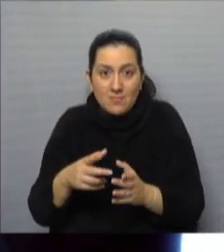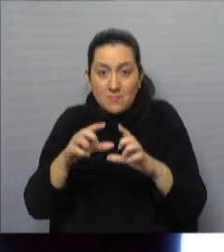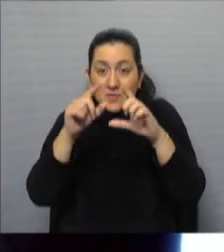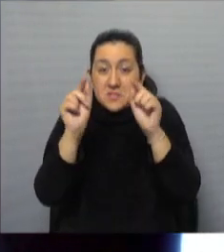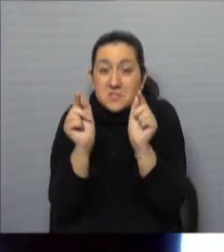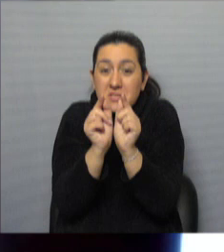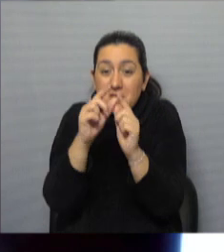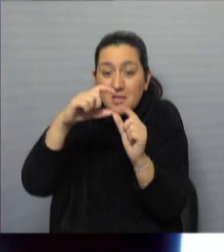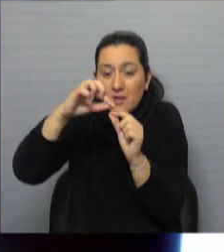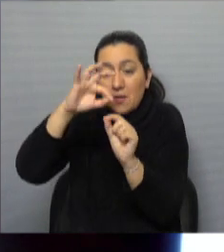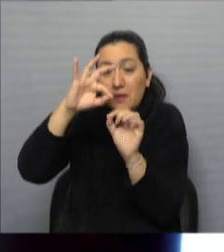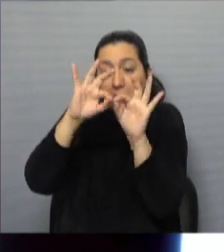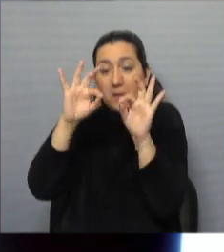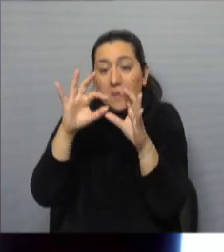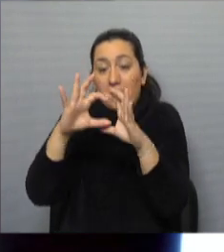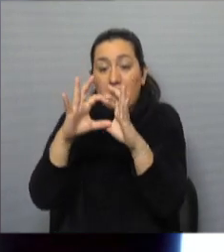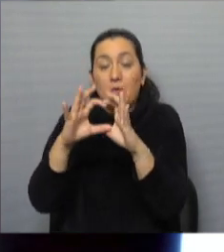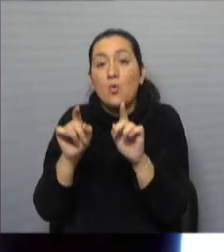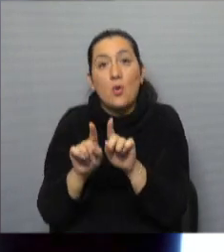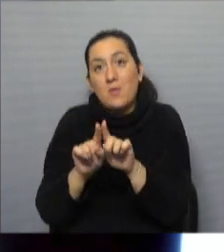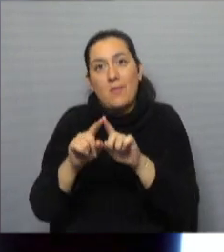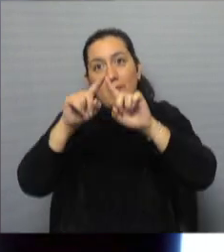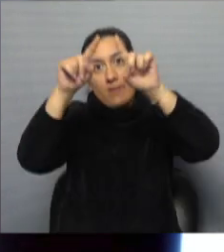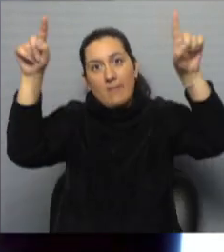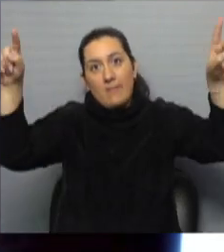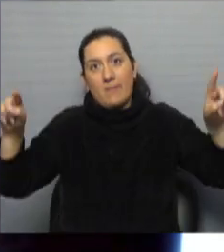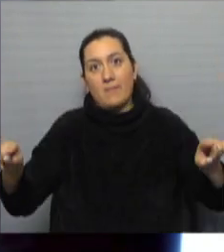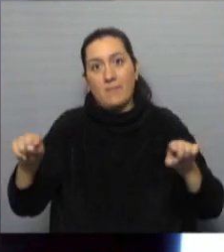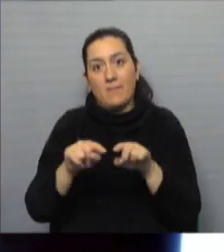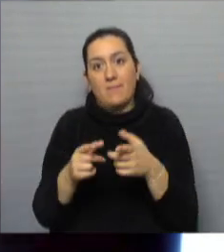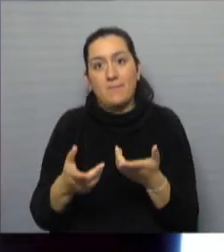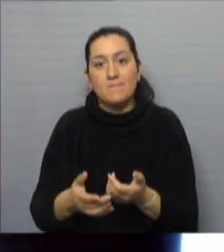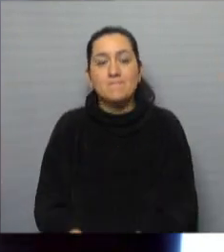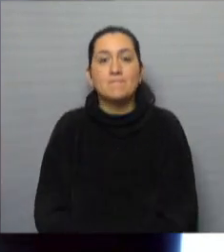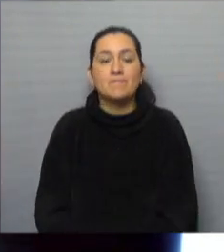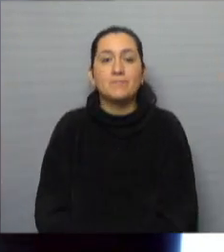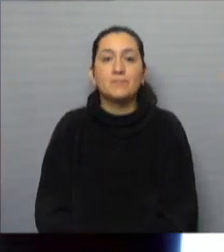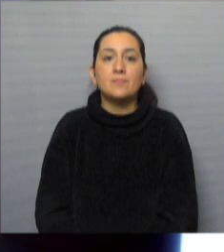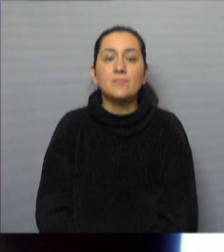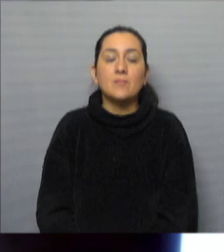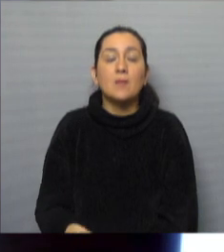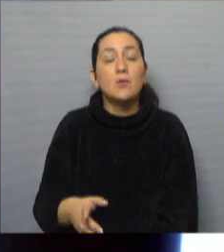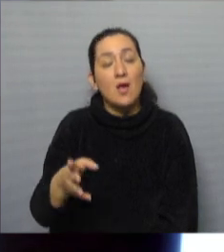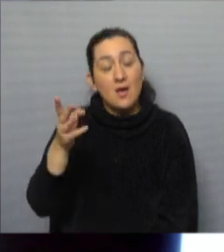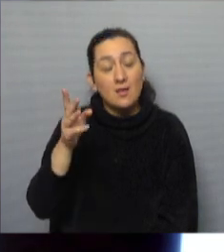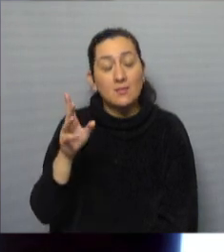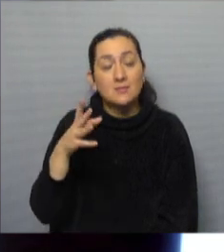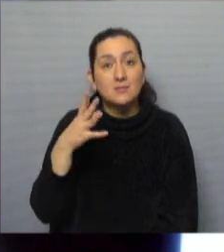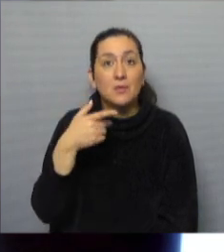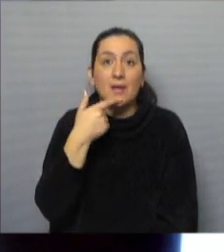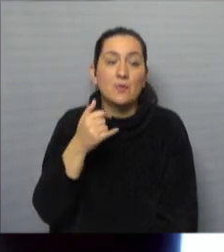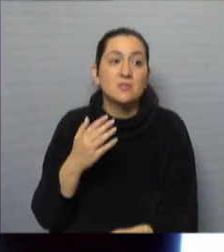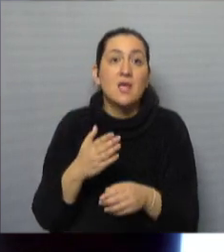de pantalla pero pero si tener en cuenta esto es si si accedemos después a